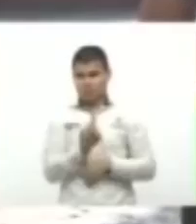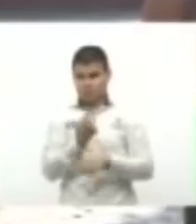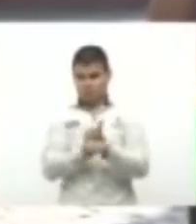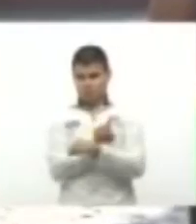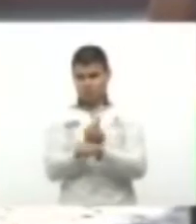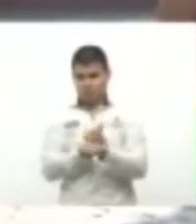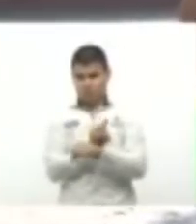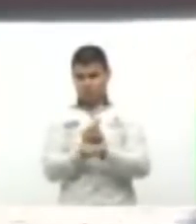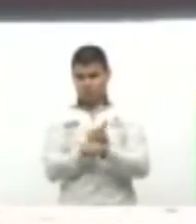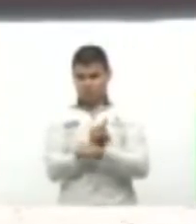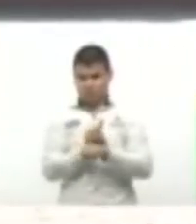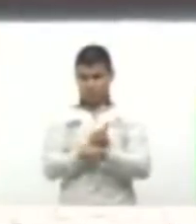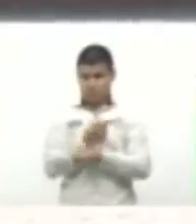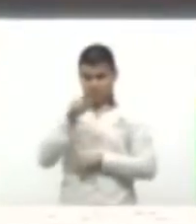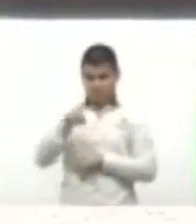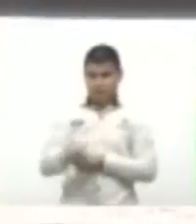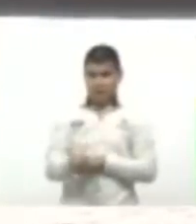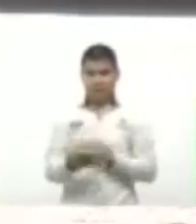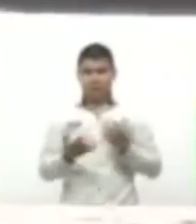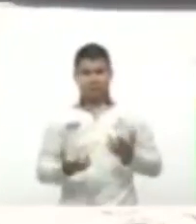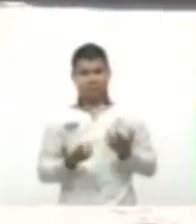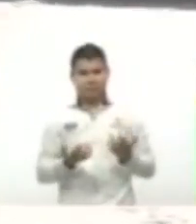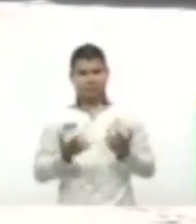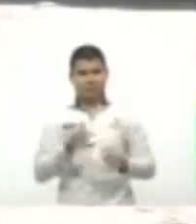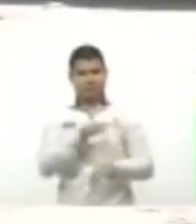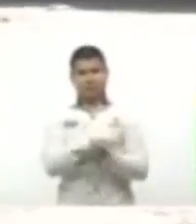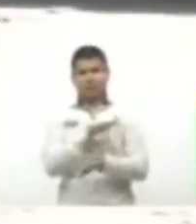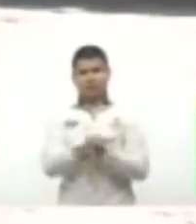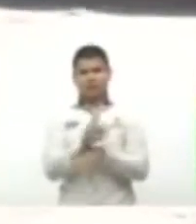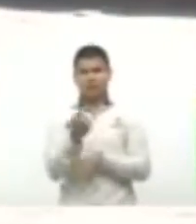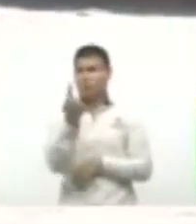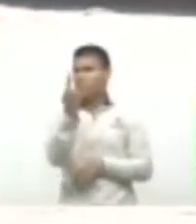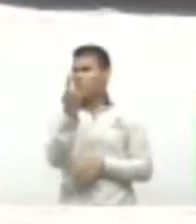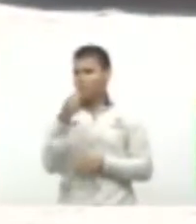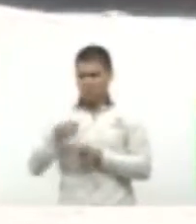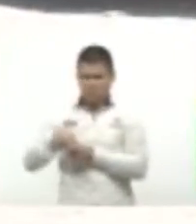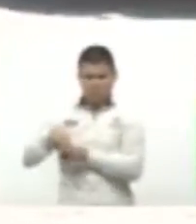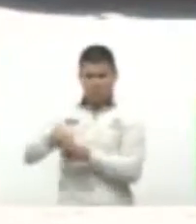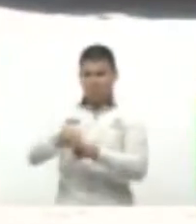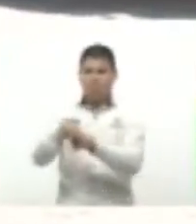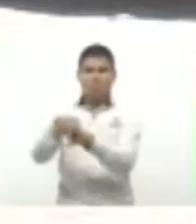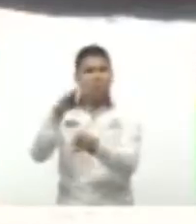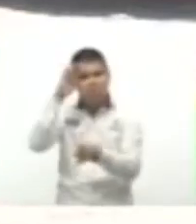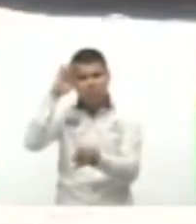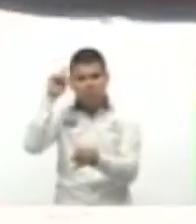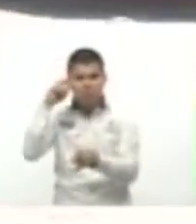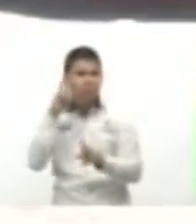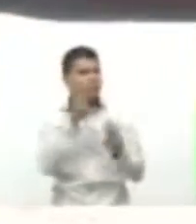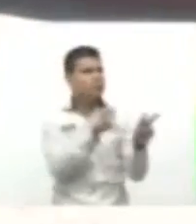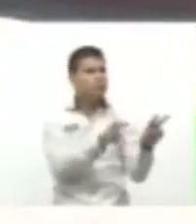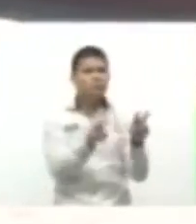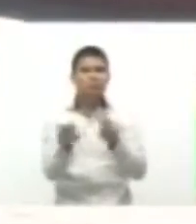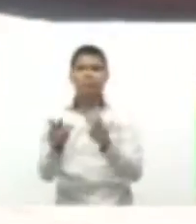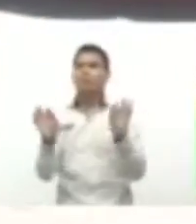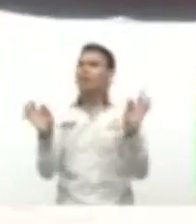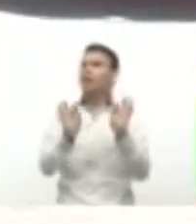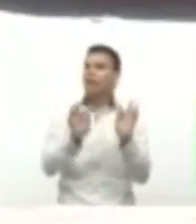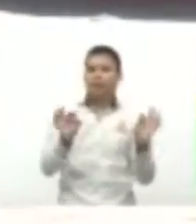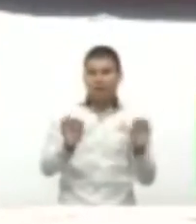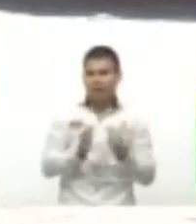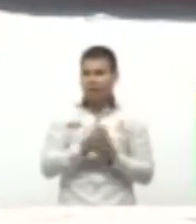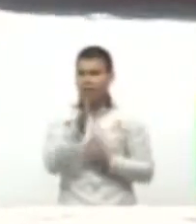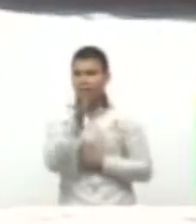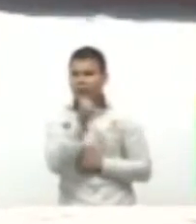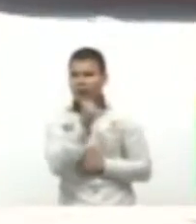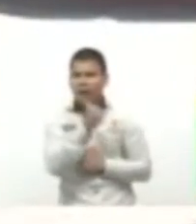al mediodía como ahora al caer la tarde, y no hemos visto ni una sola patrulla de la policía observando el lugar donde los